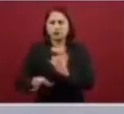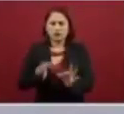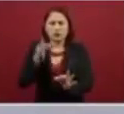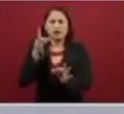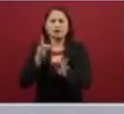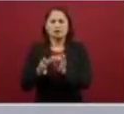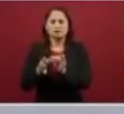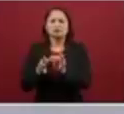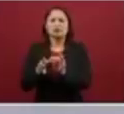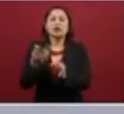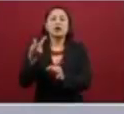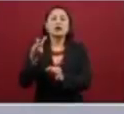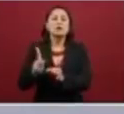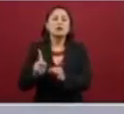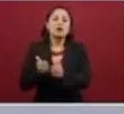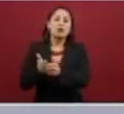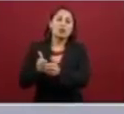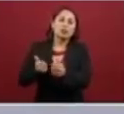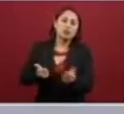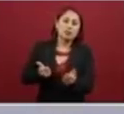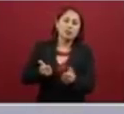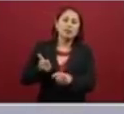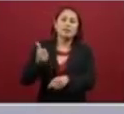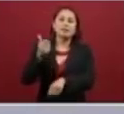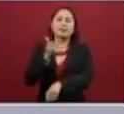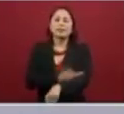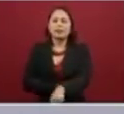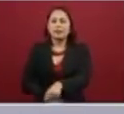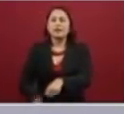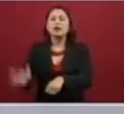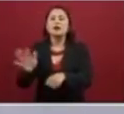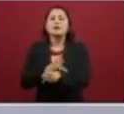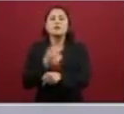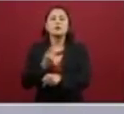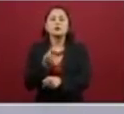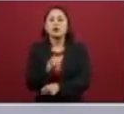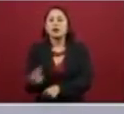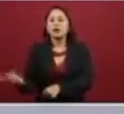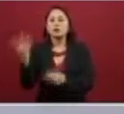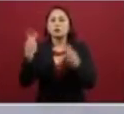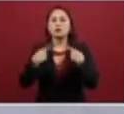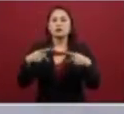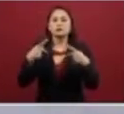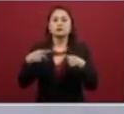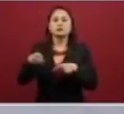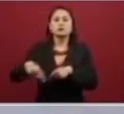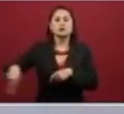demorado el inicio de esta obra porque nuestros adversarios quieren detenerla